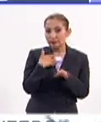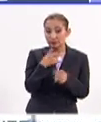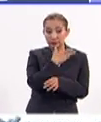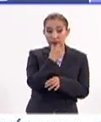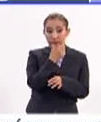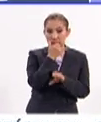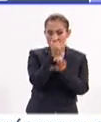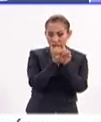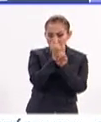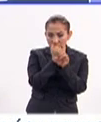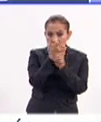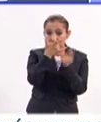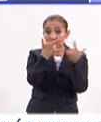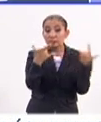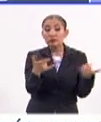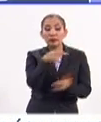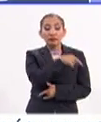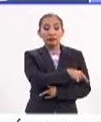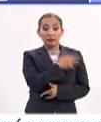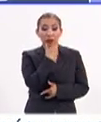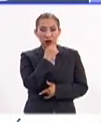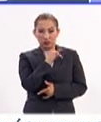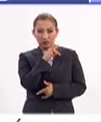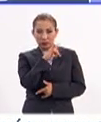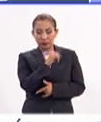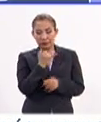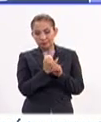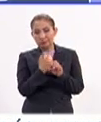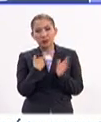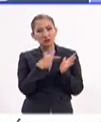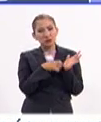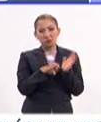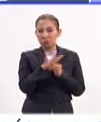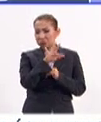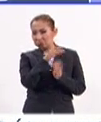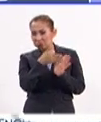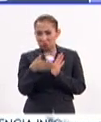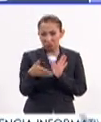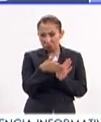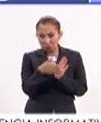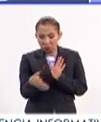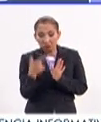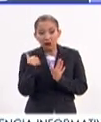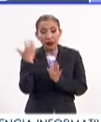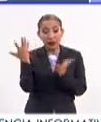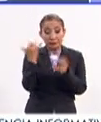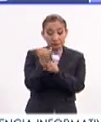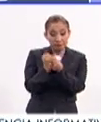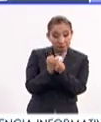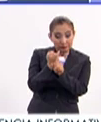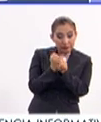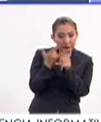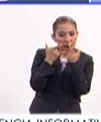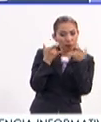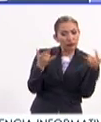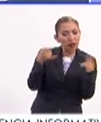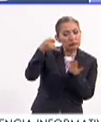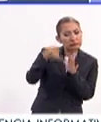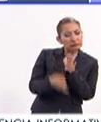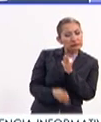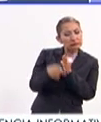historiador, porque él decidió a mediados de los años 50 hacer una investigación de